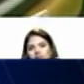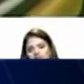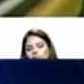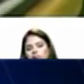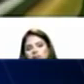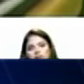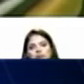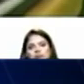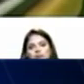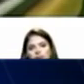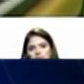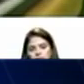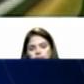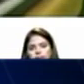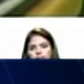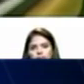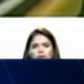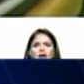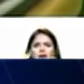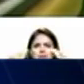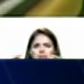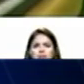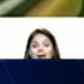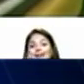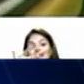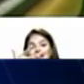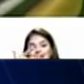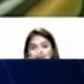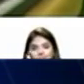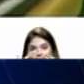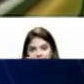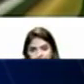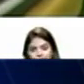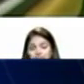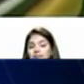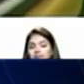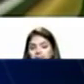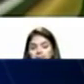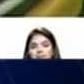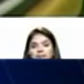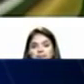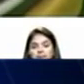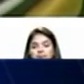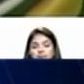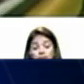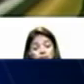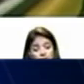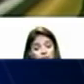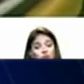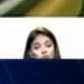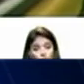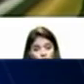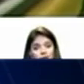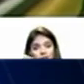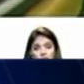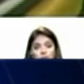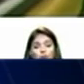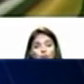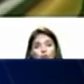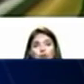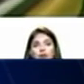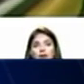En el número 3 de este decreto se establece, y es muy importante también,